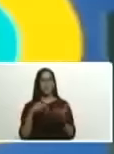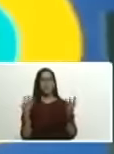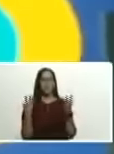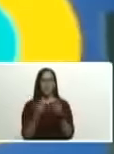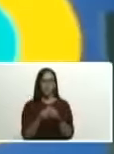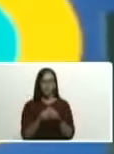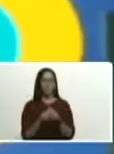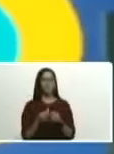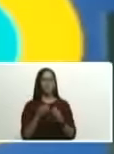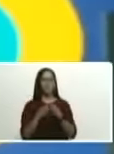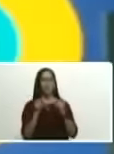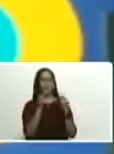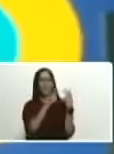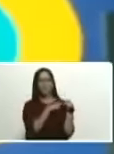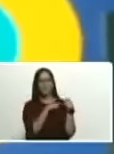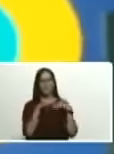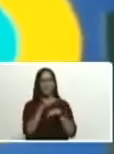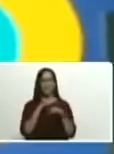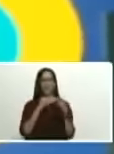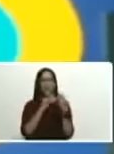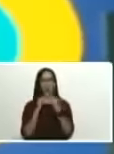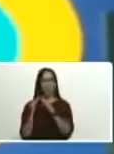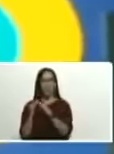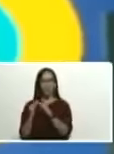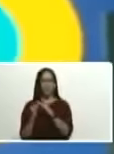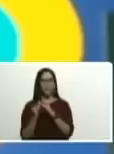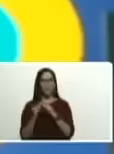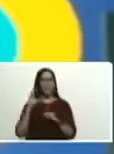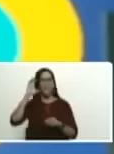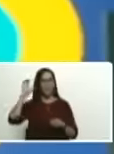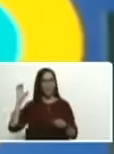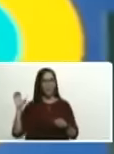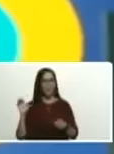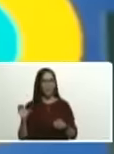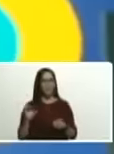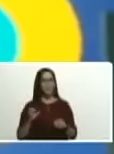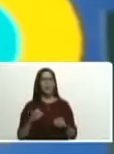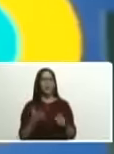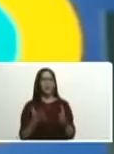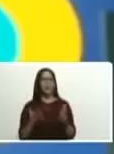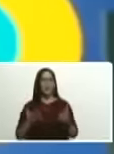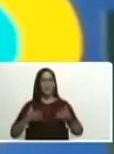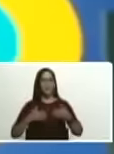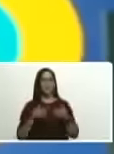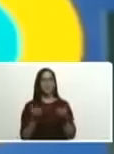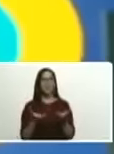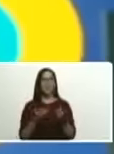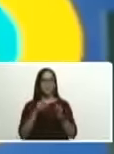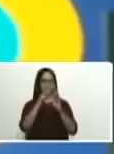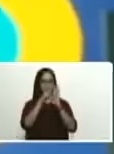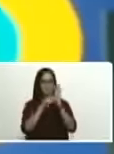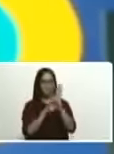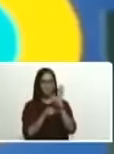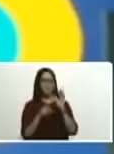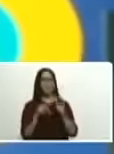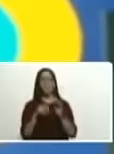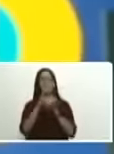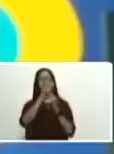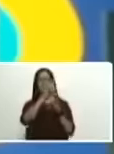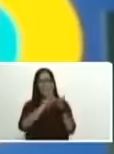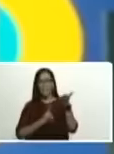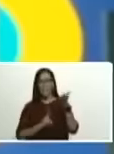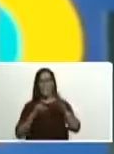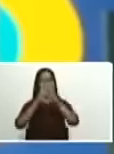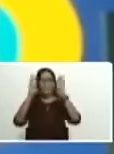los responsables del Ministerio de Comuna en los estados, logremos hacer el levantamiento de inventario, es decir, el